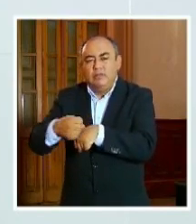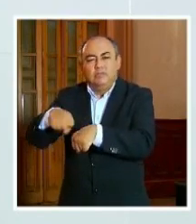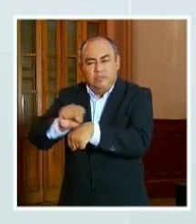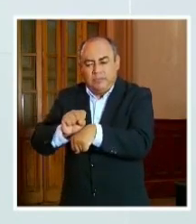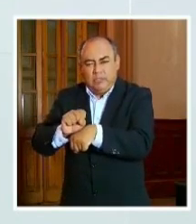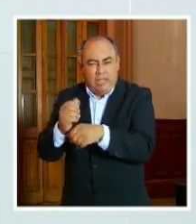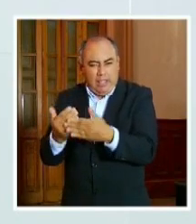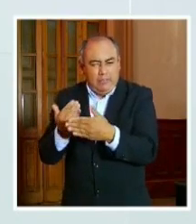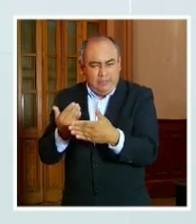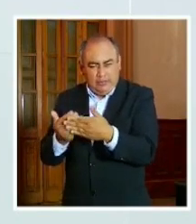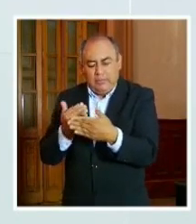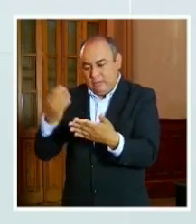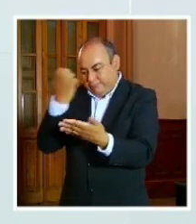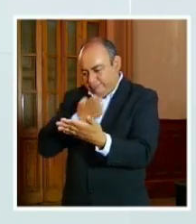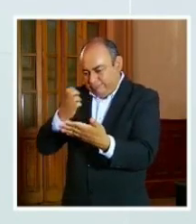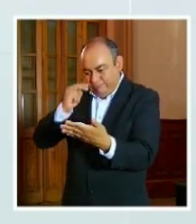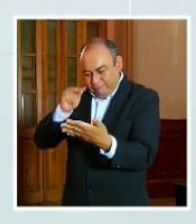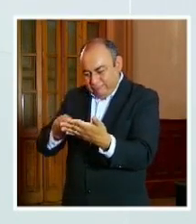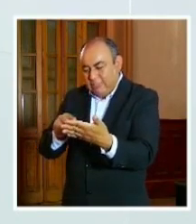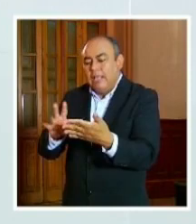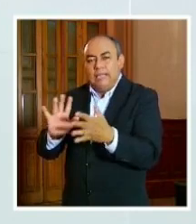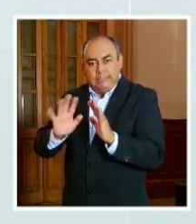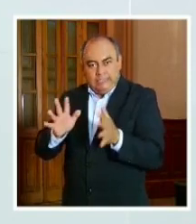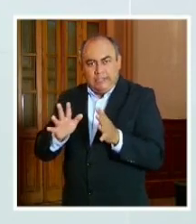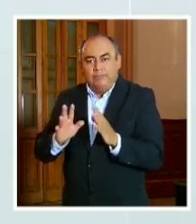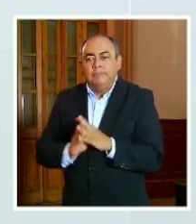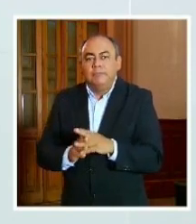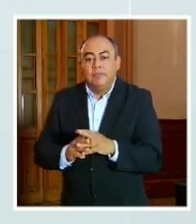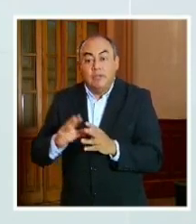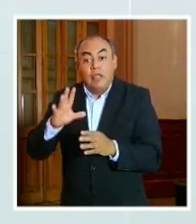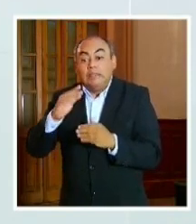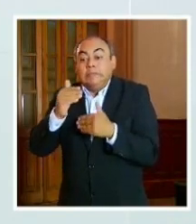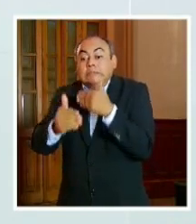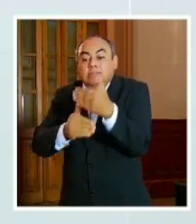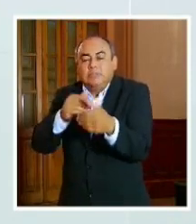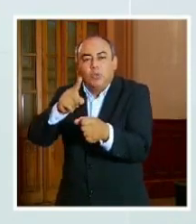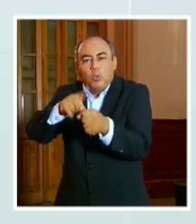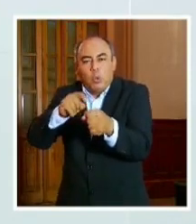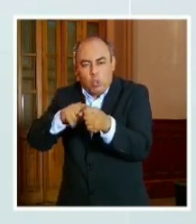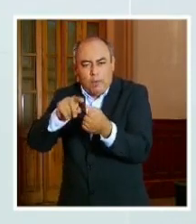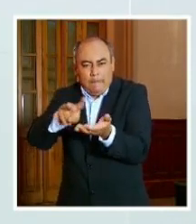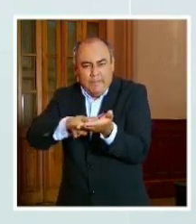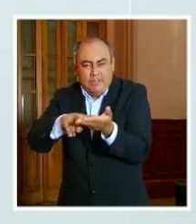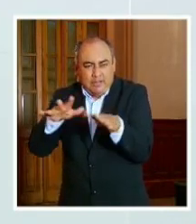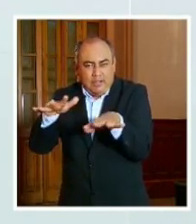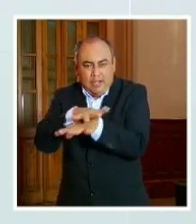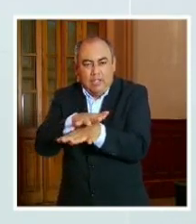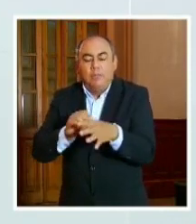y ya estamos muy cerca de llegar al semáforo verde, pues estamos